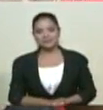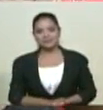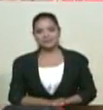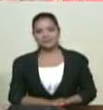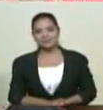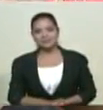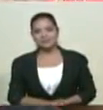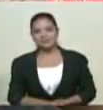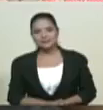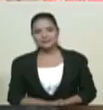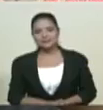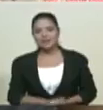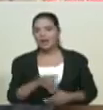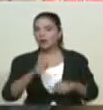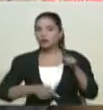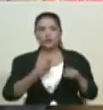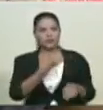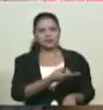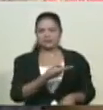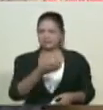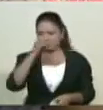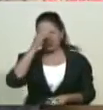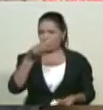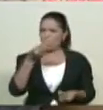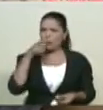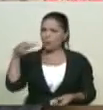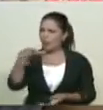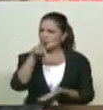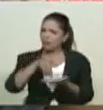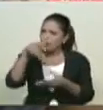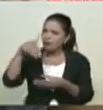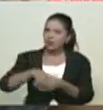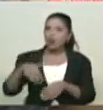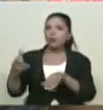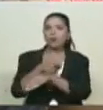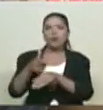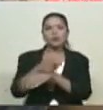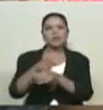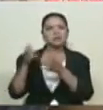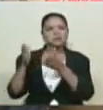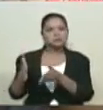¿Cuál es una de las cosas que ellos dicen? No se explican cómo el pueblo sale a votar por un gobierno que